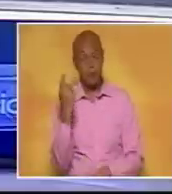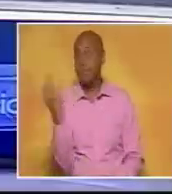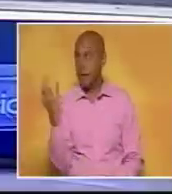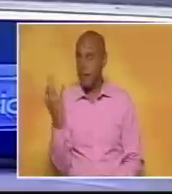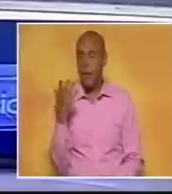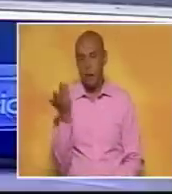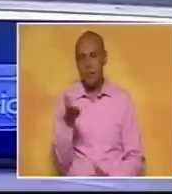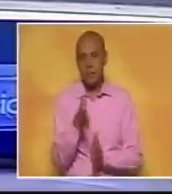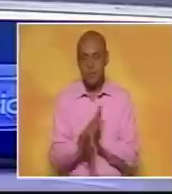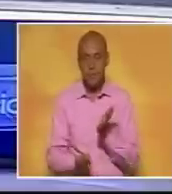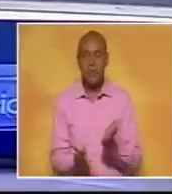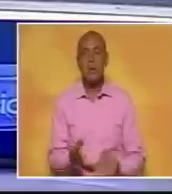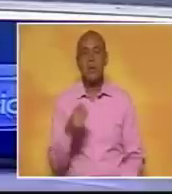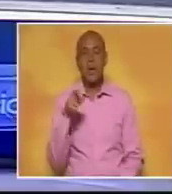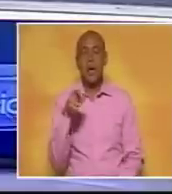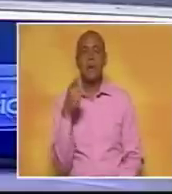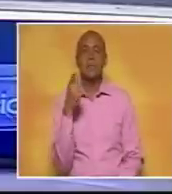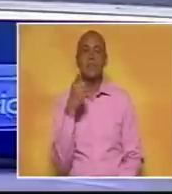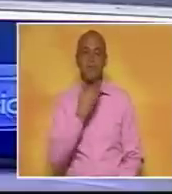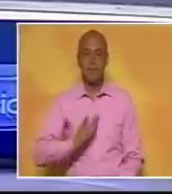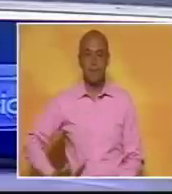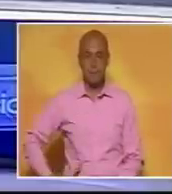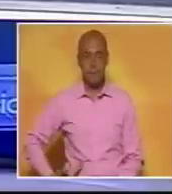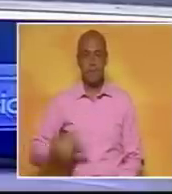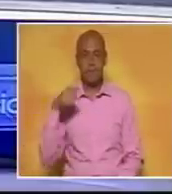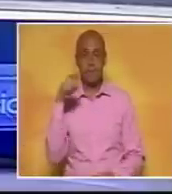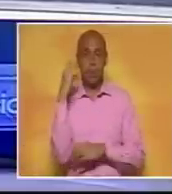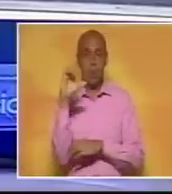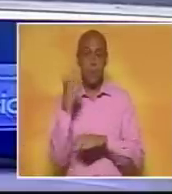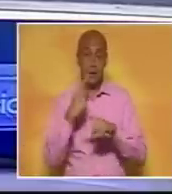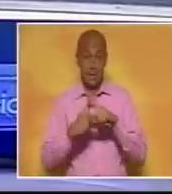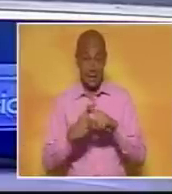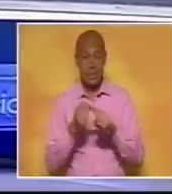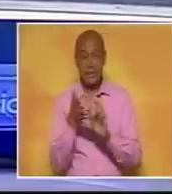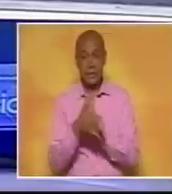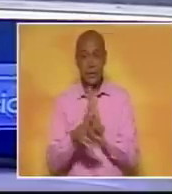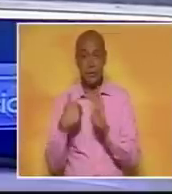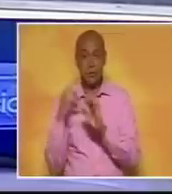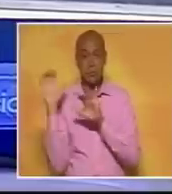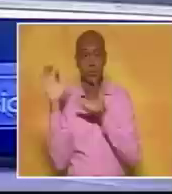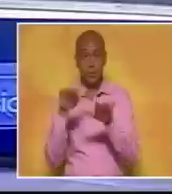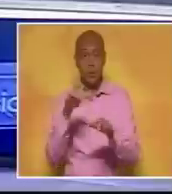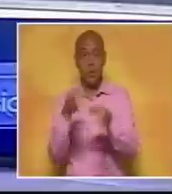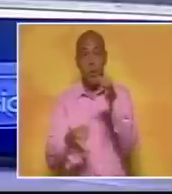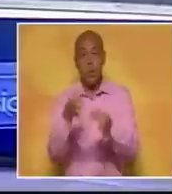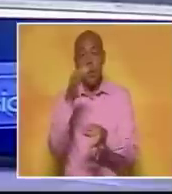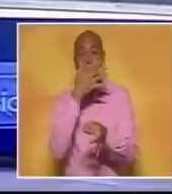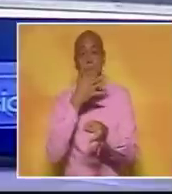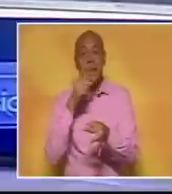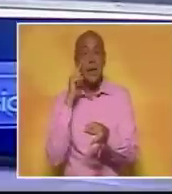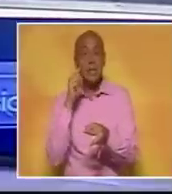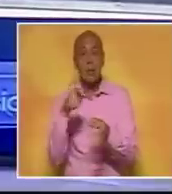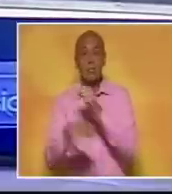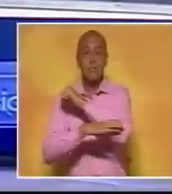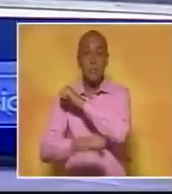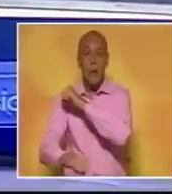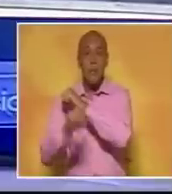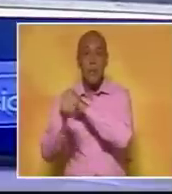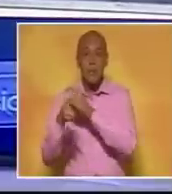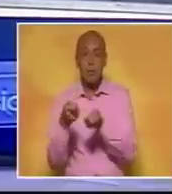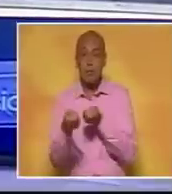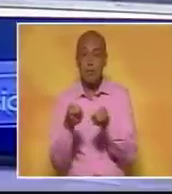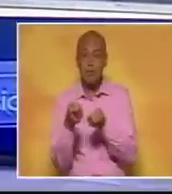El expresidente Álvaro Uribe ingresó este martes al Palacio de Justicia para rendir una declaración por presunto fraude procesal y manipulación